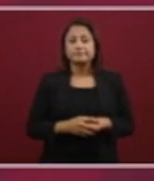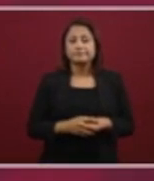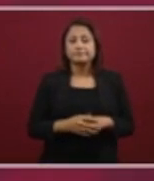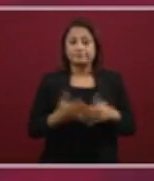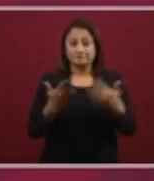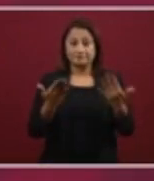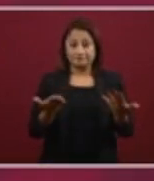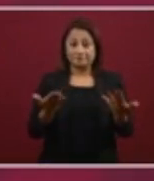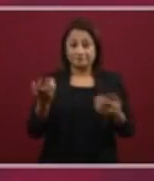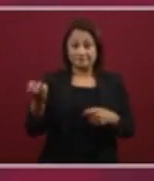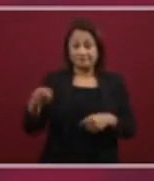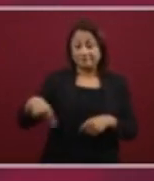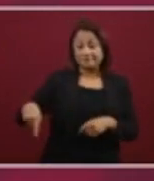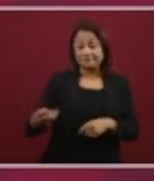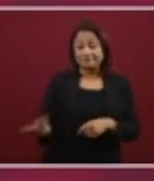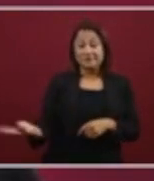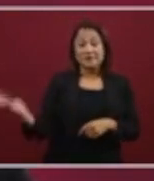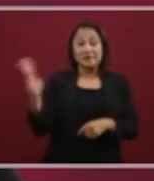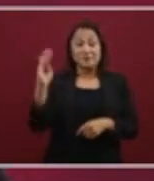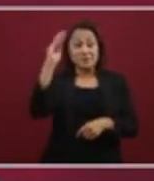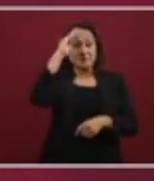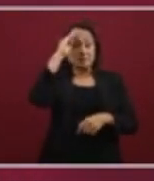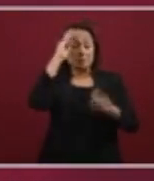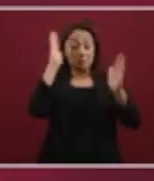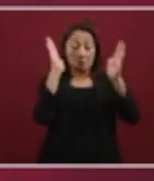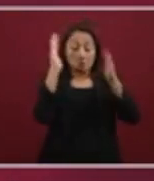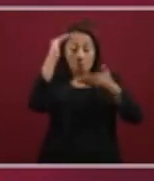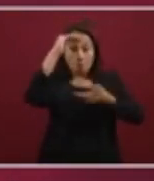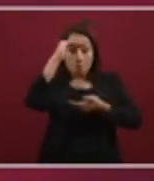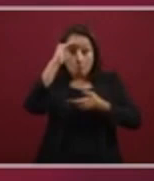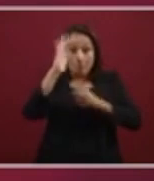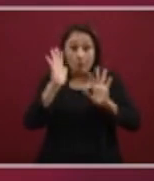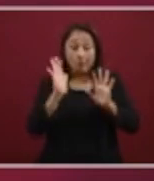ese pensamiento conservador